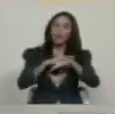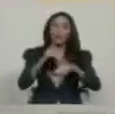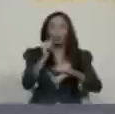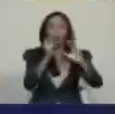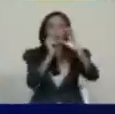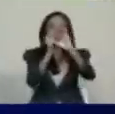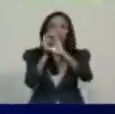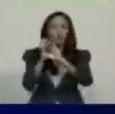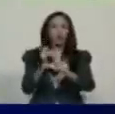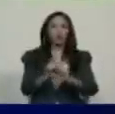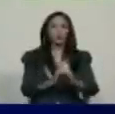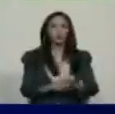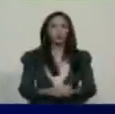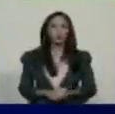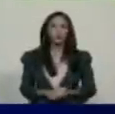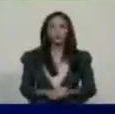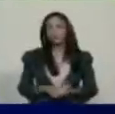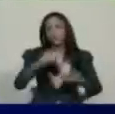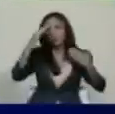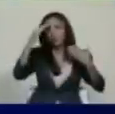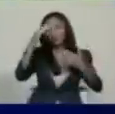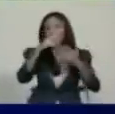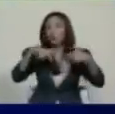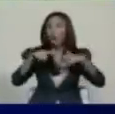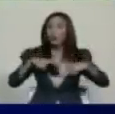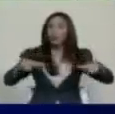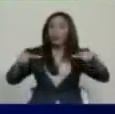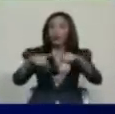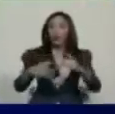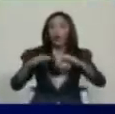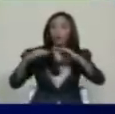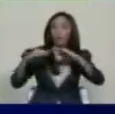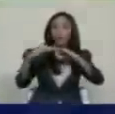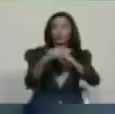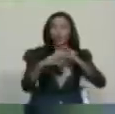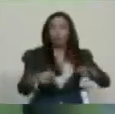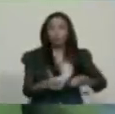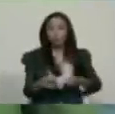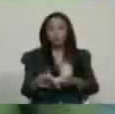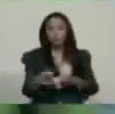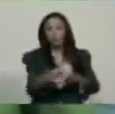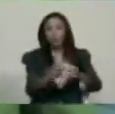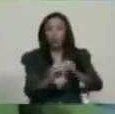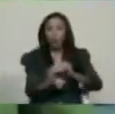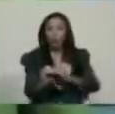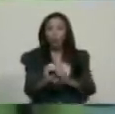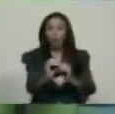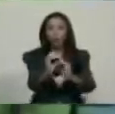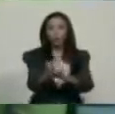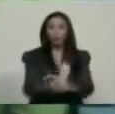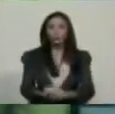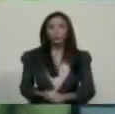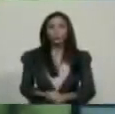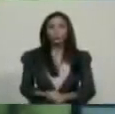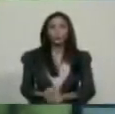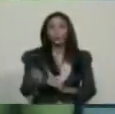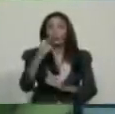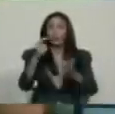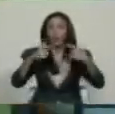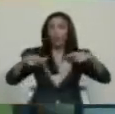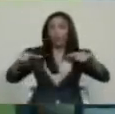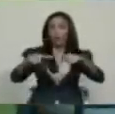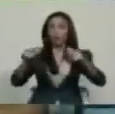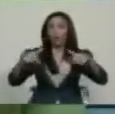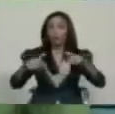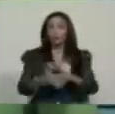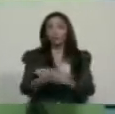Cano. Desde el municipio bolivariano Angostura, en el corazón del arco minero de Orinoco, nos encontramos